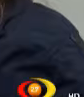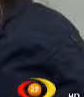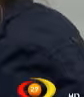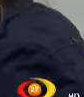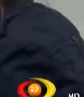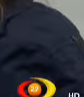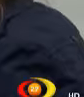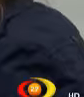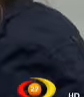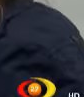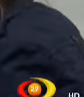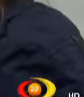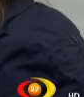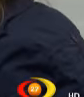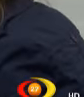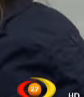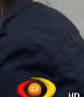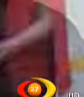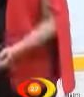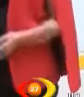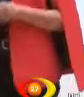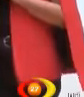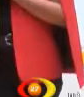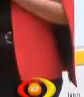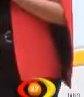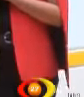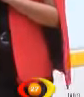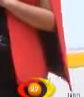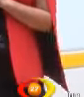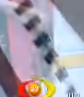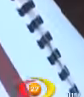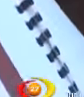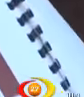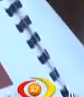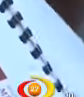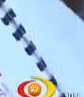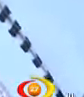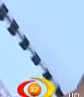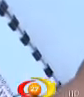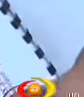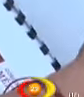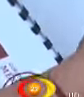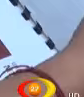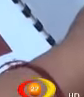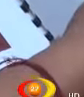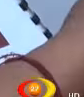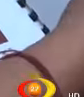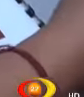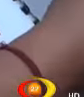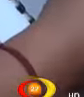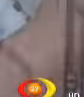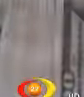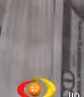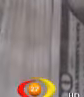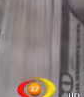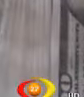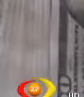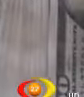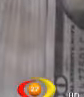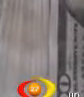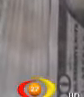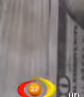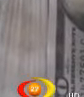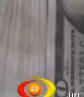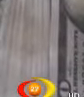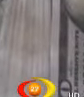ha permitido financiar los programas sociales dirigidos a jóvenes adultos mayores indígenas y productores agrícolas principalmente a la vez que